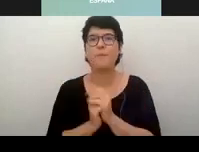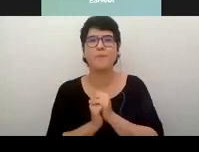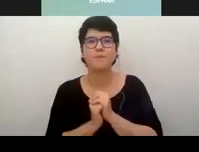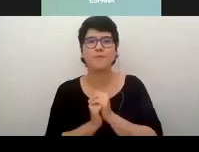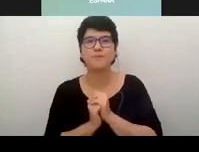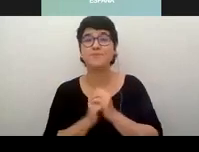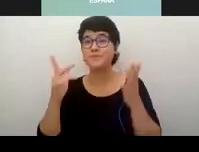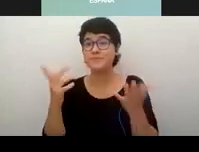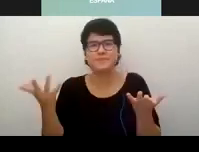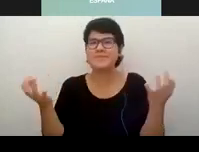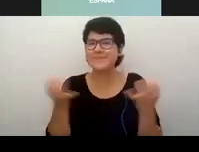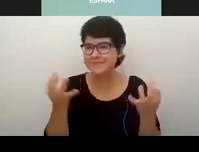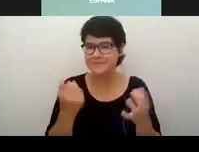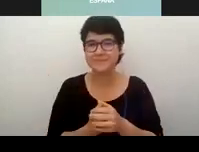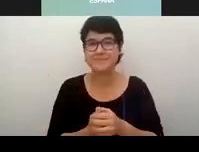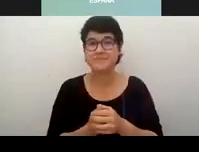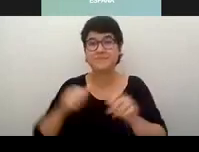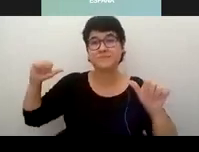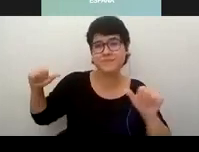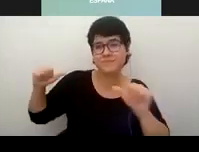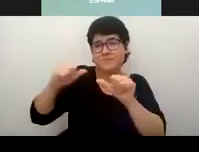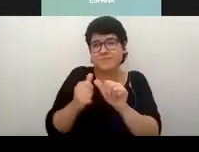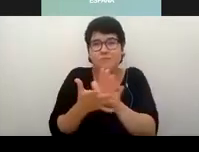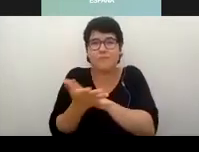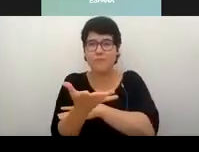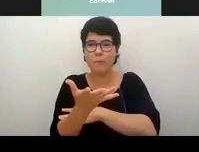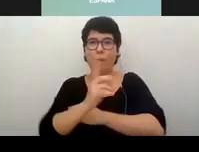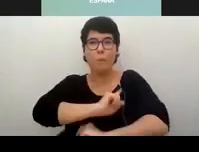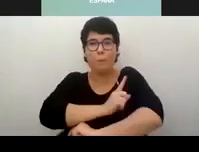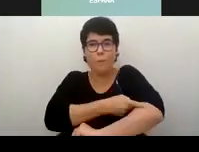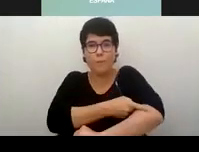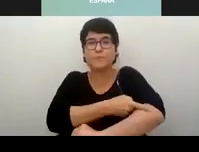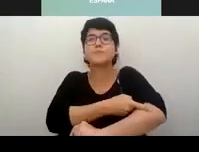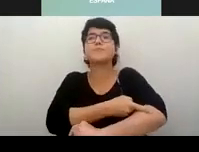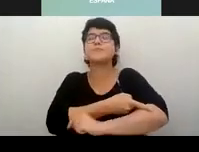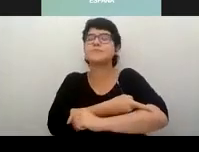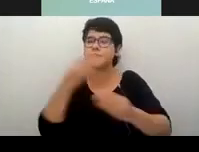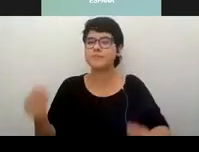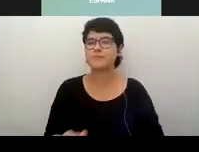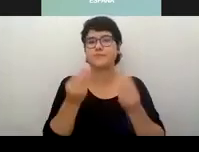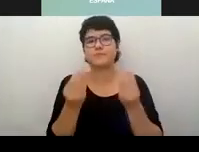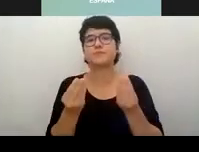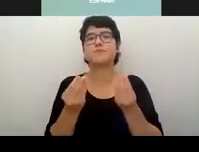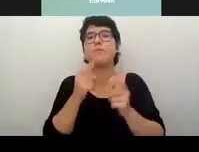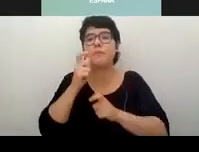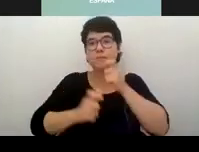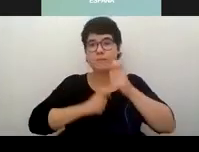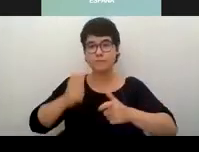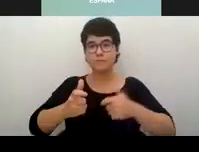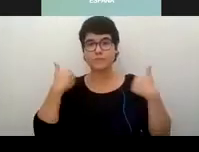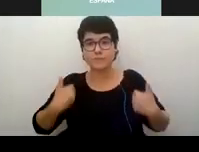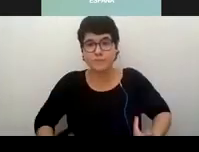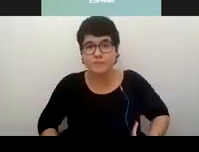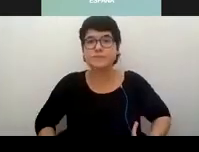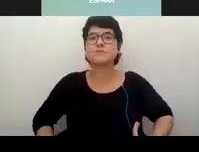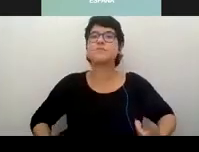Vale, lo que sabemos hasta ahora es que el ejercicio físico aumenta las especies bacterianas antiinflamatorias, por una parte, y reduce las